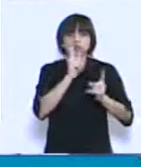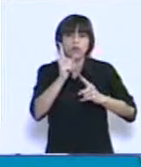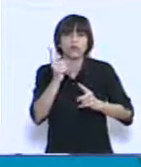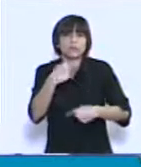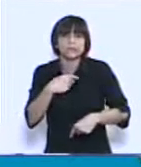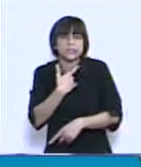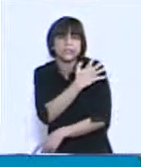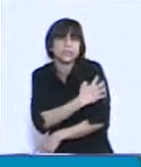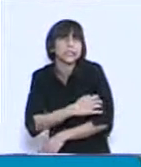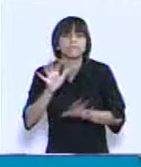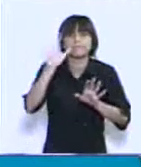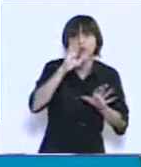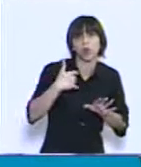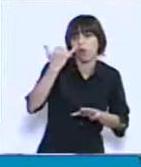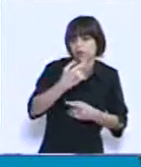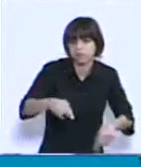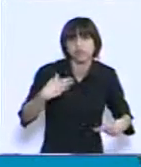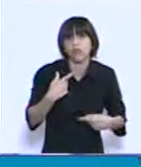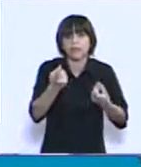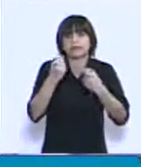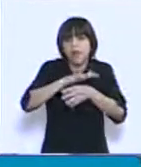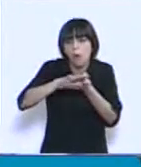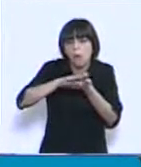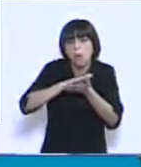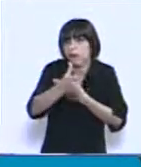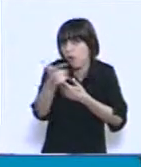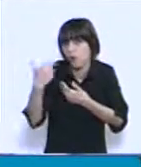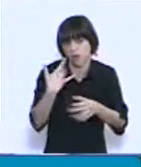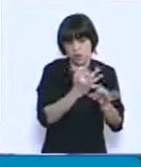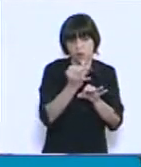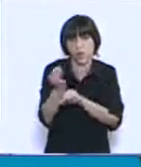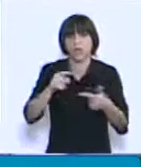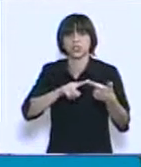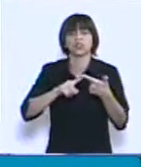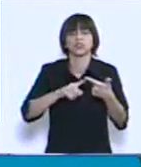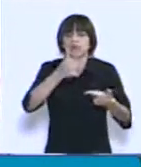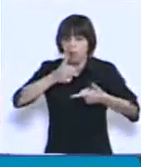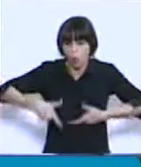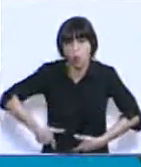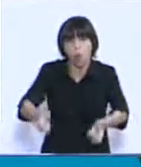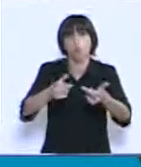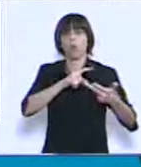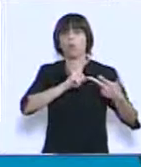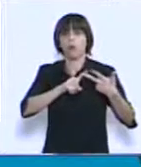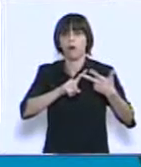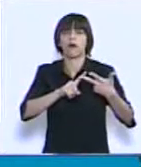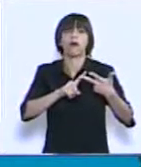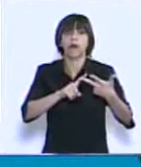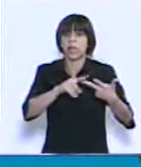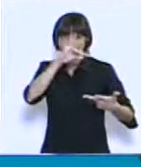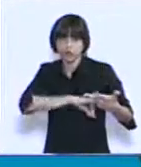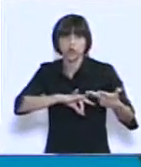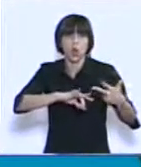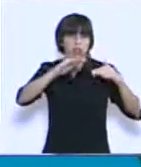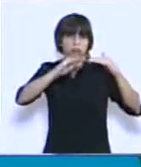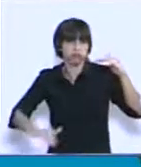insatisfechas. Estamos hablando de cloacas, estamos hablando de educación, estamos hablando de nivel de ingresos.